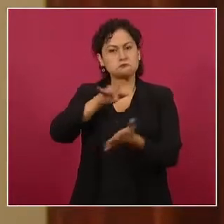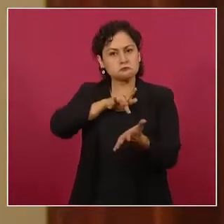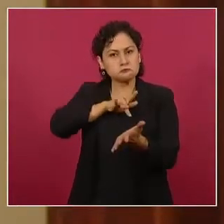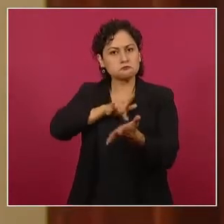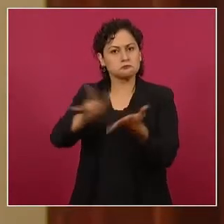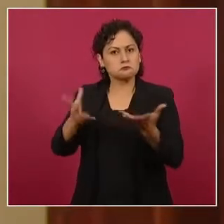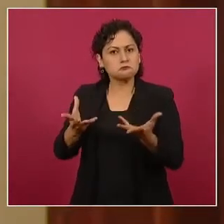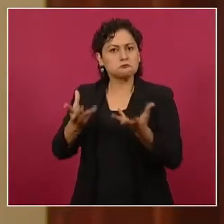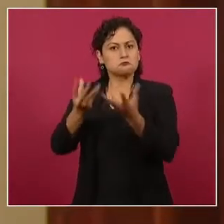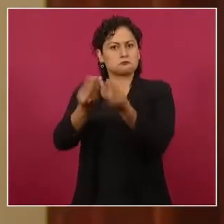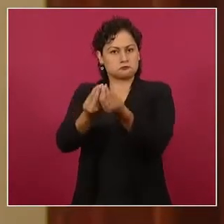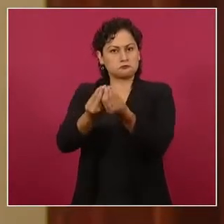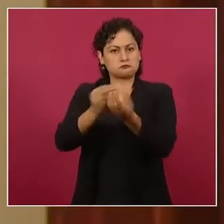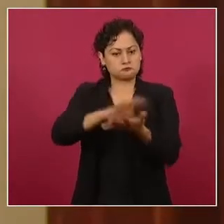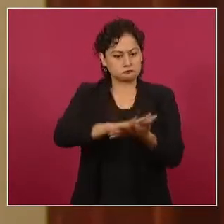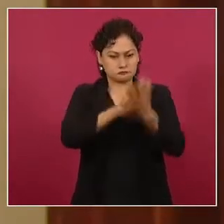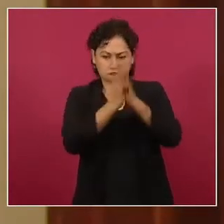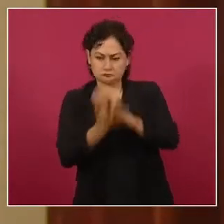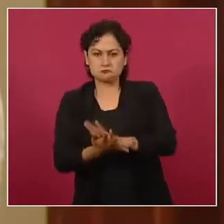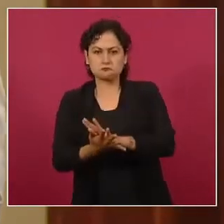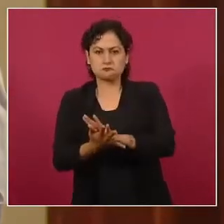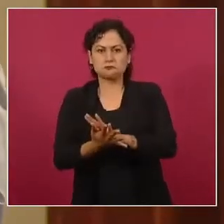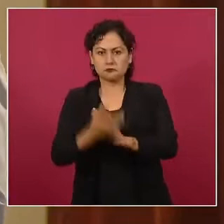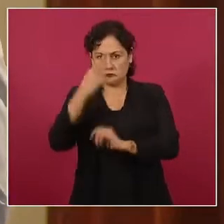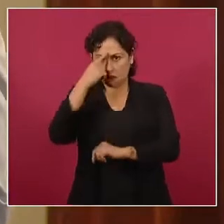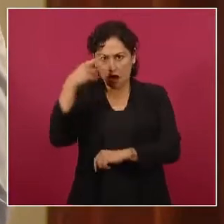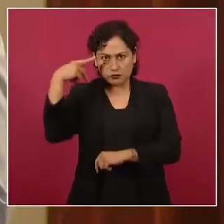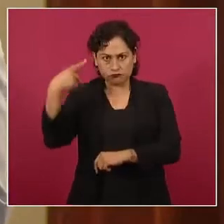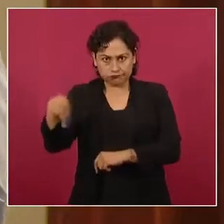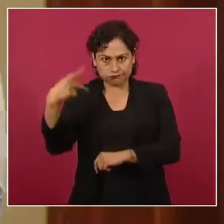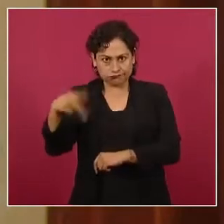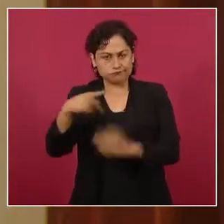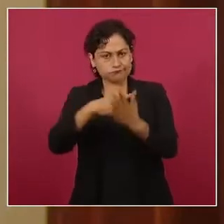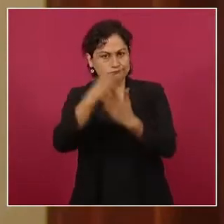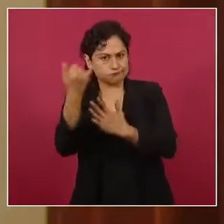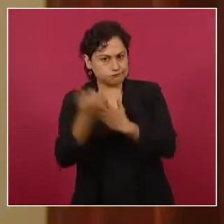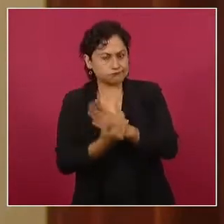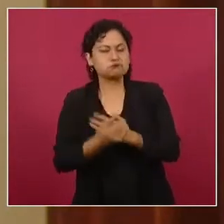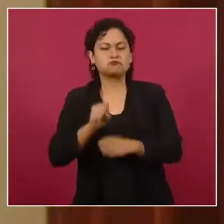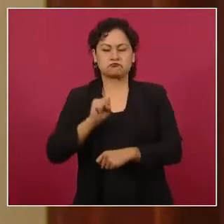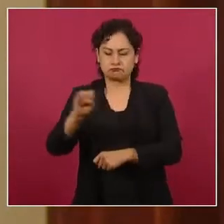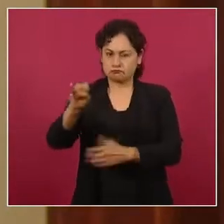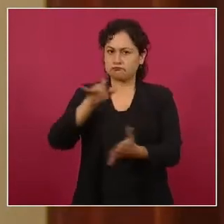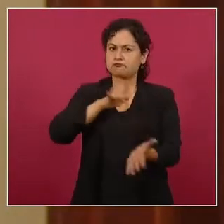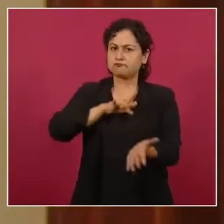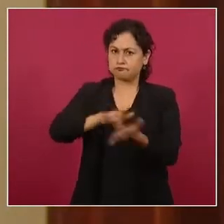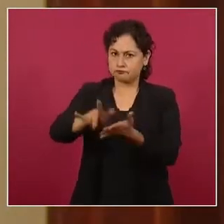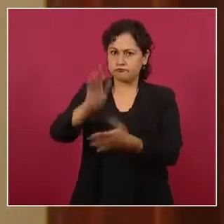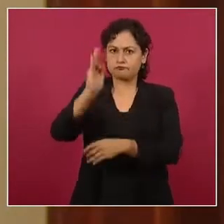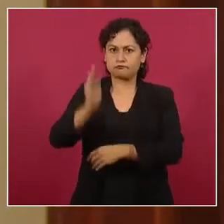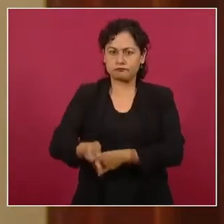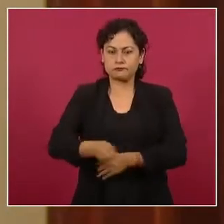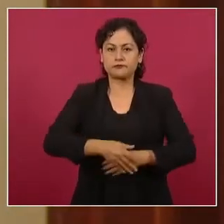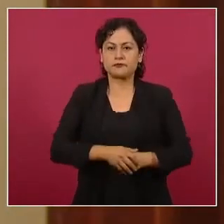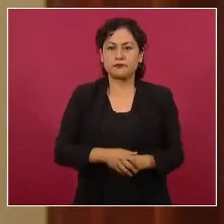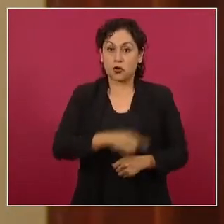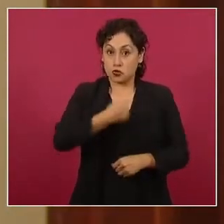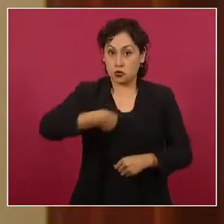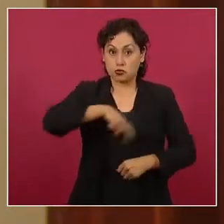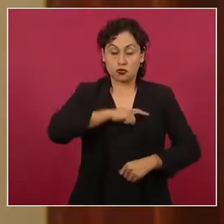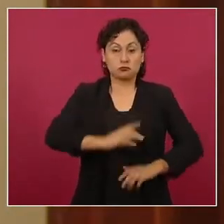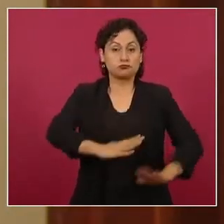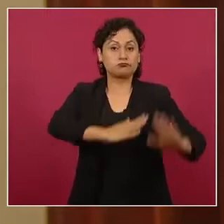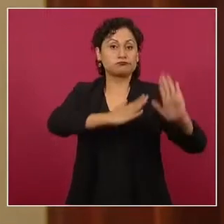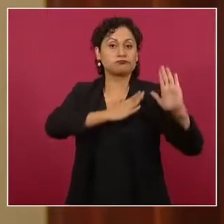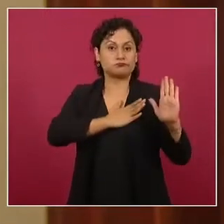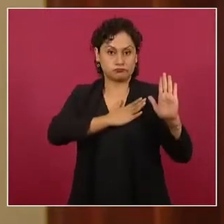proyecto transformador que usted encabeza para esta nación. Y hacíamos también el compromiso de ir a defender la